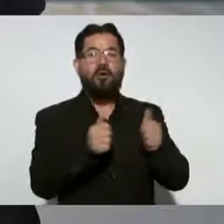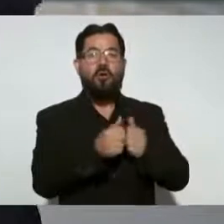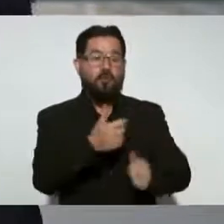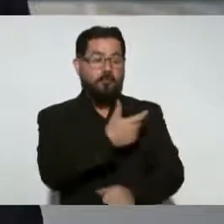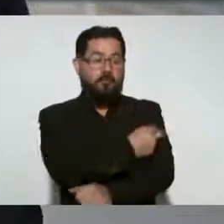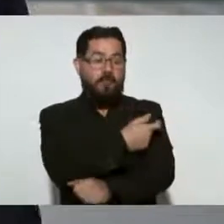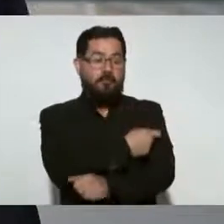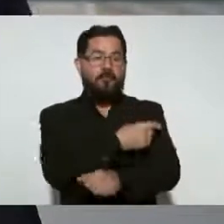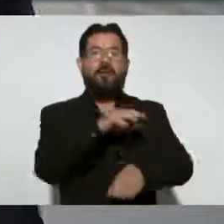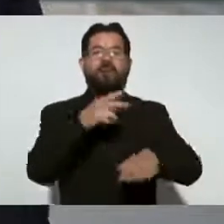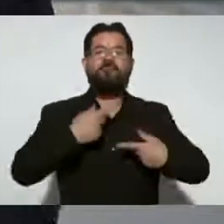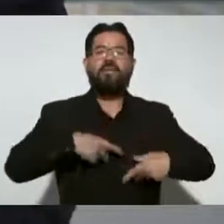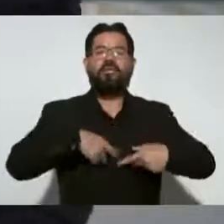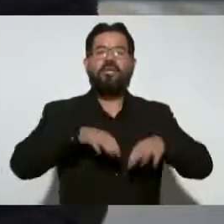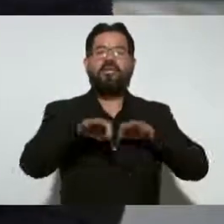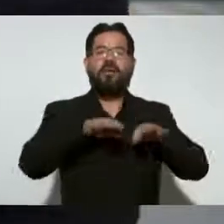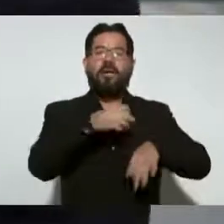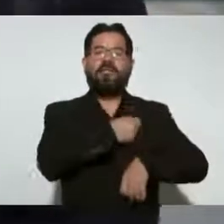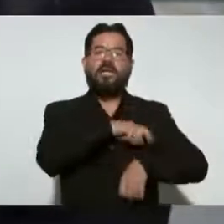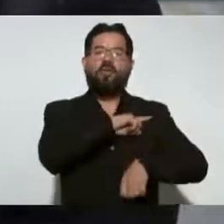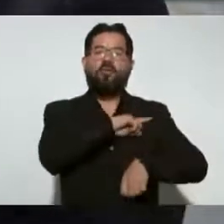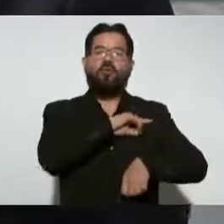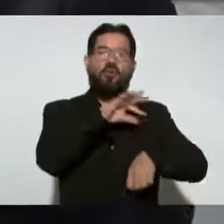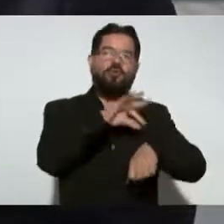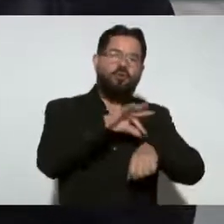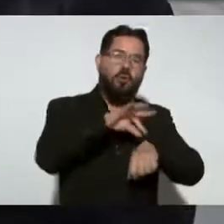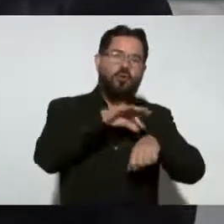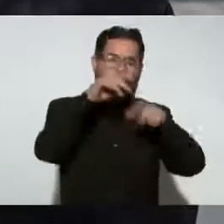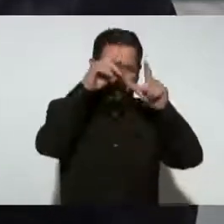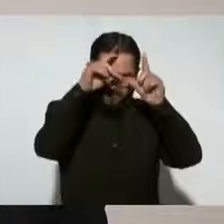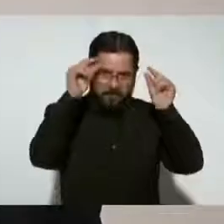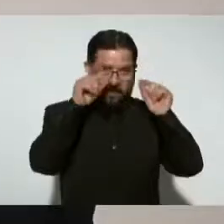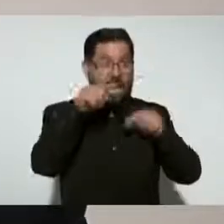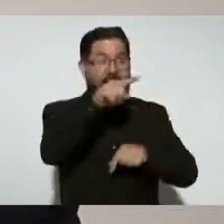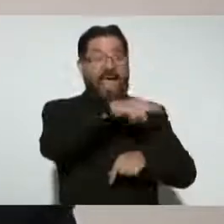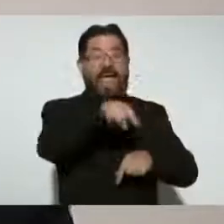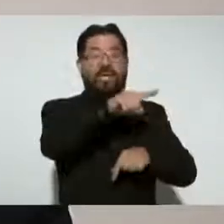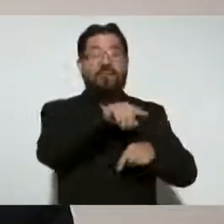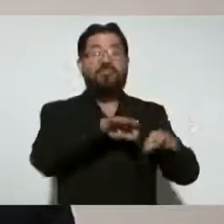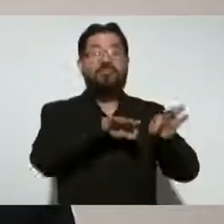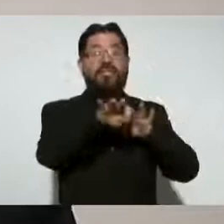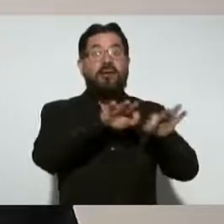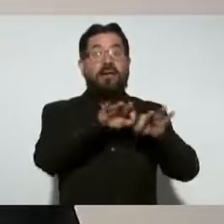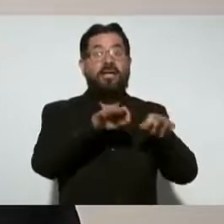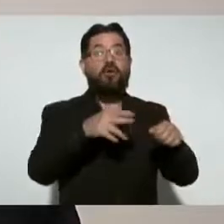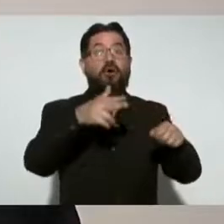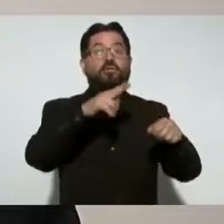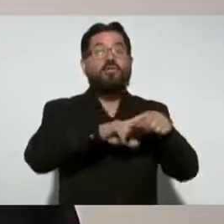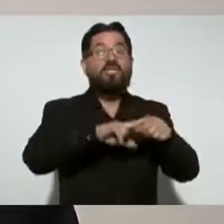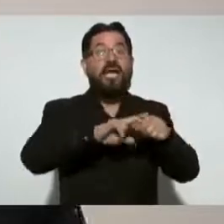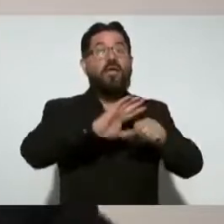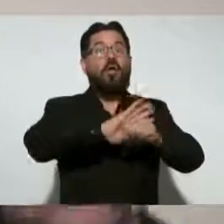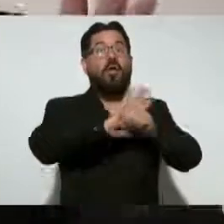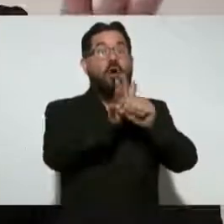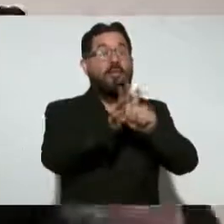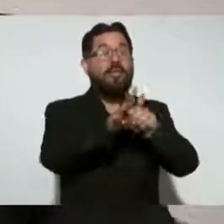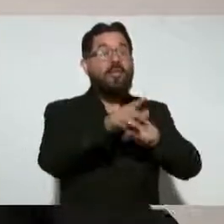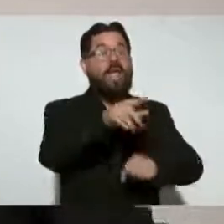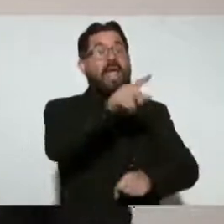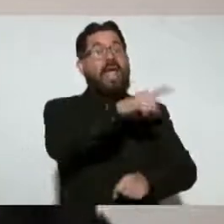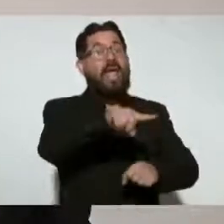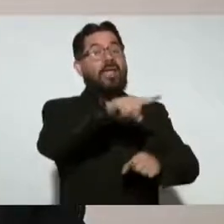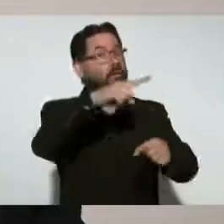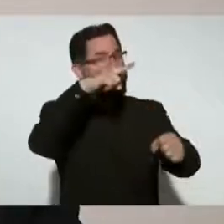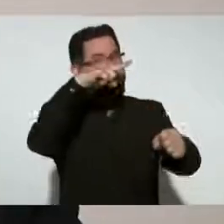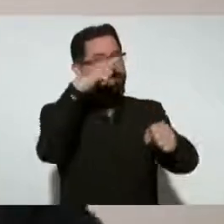trabajadores de la salud que están en hospitales COVID, los que están salvando vidas. Esos son los